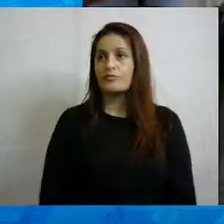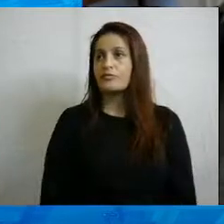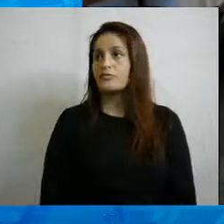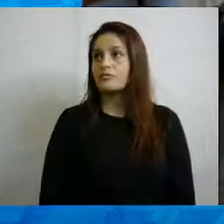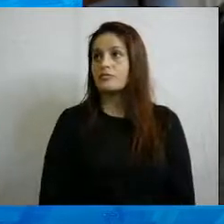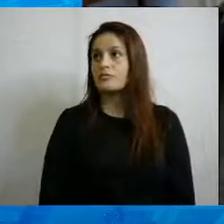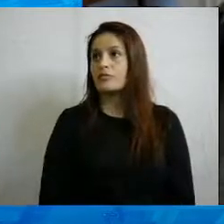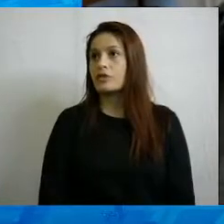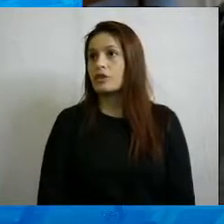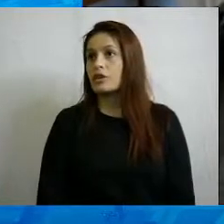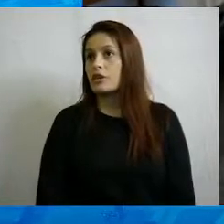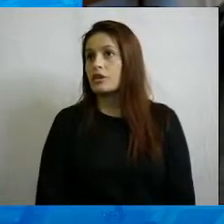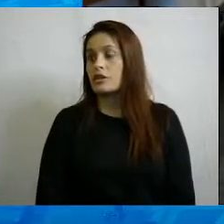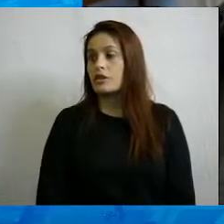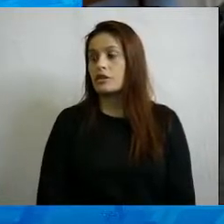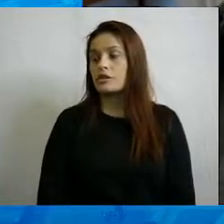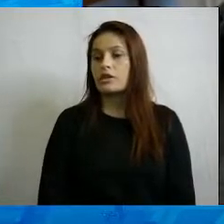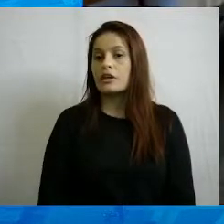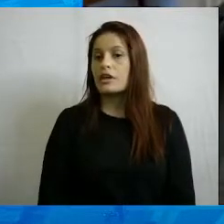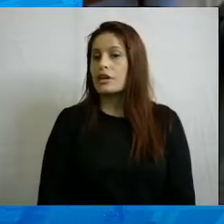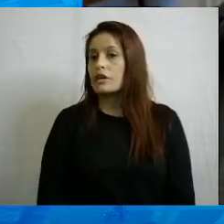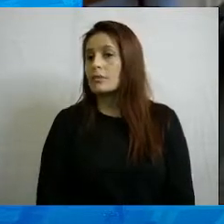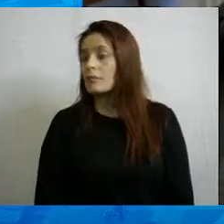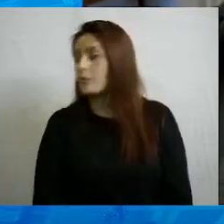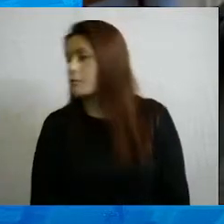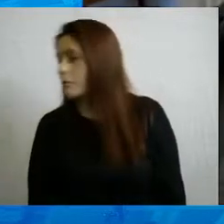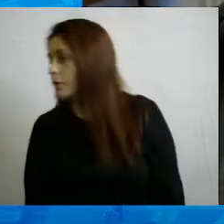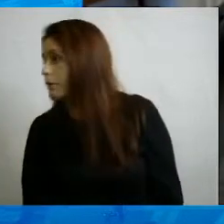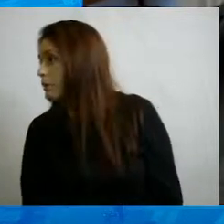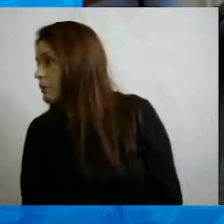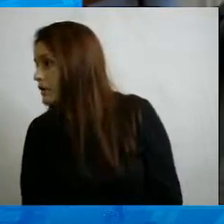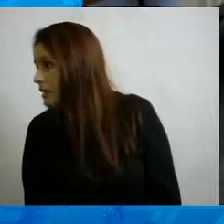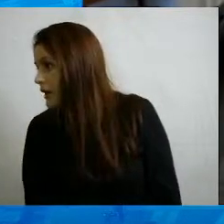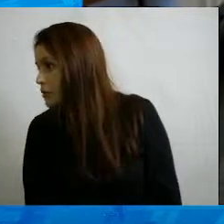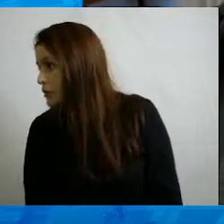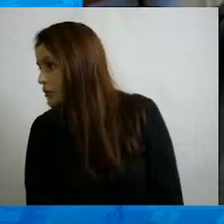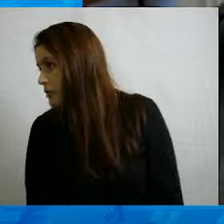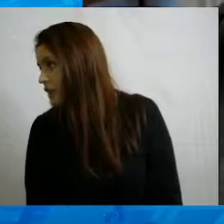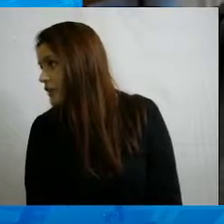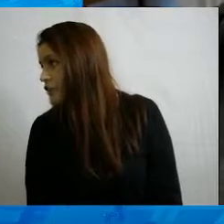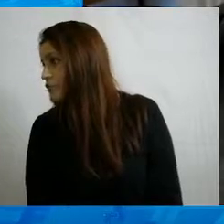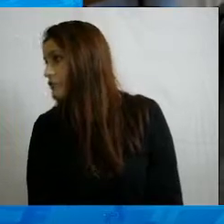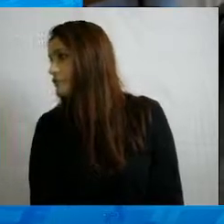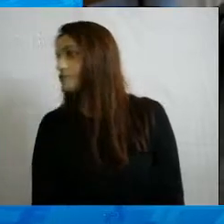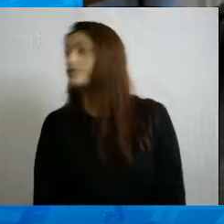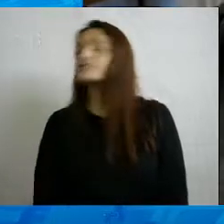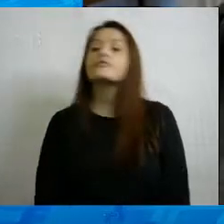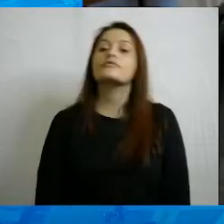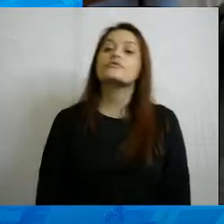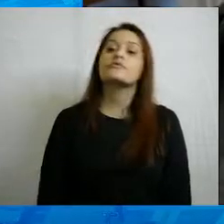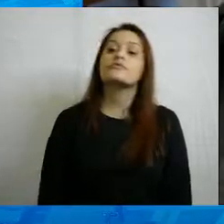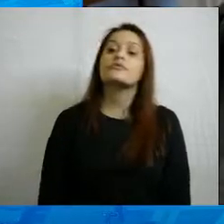Procedemos entonces a la votación. Me gustaría que quedara eso establecido mejor de la media hora, ¿ya? Señor Martínez.